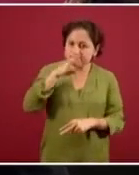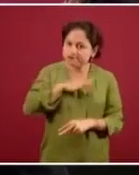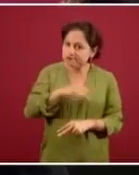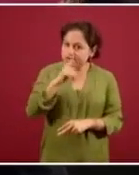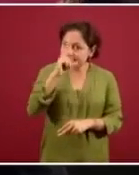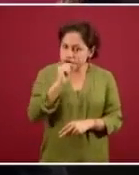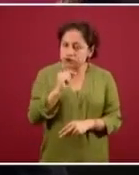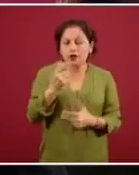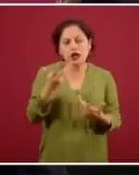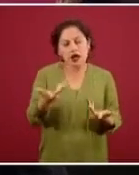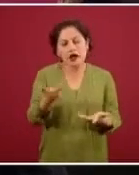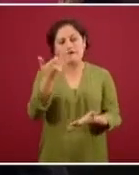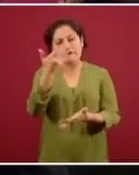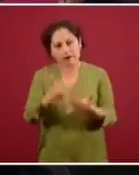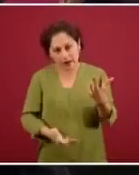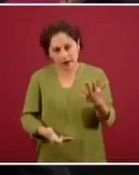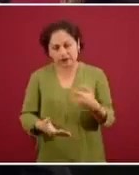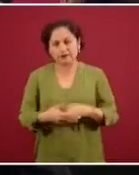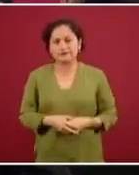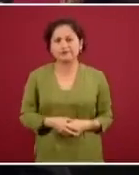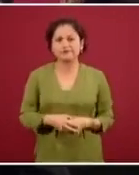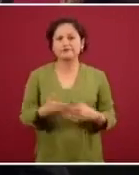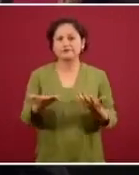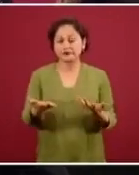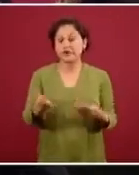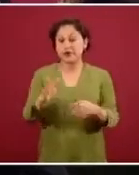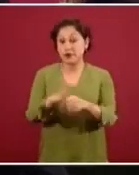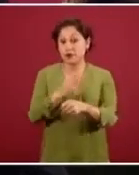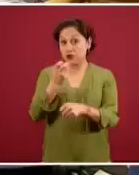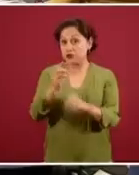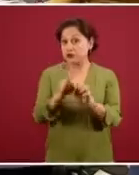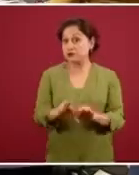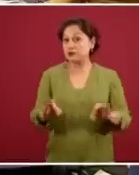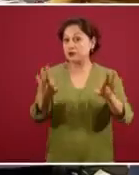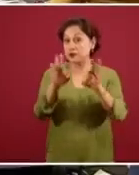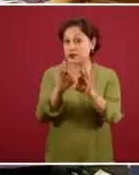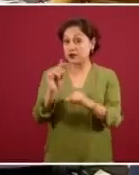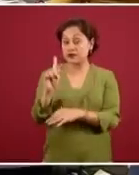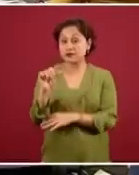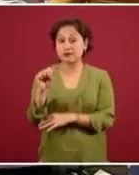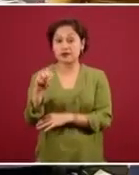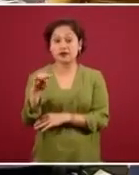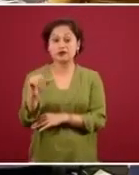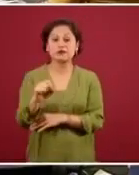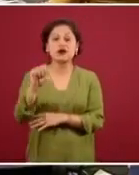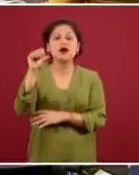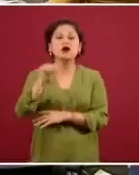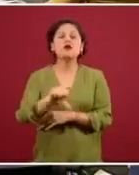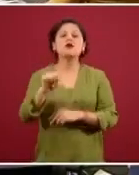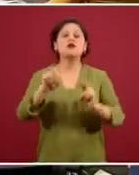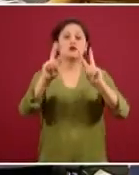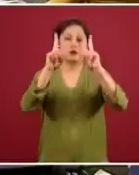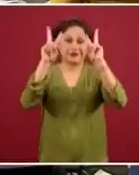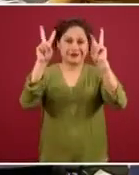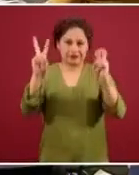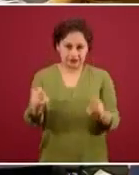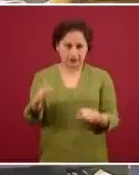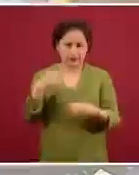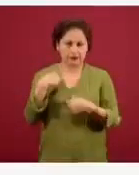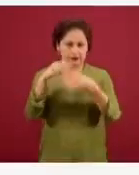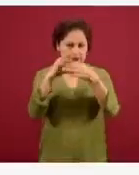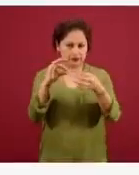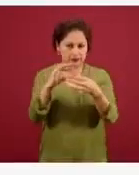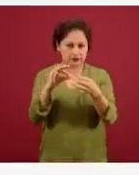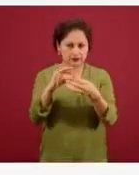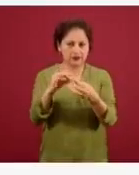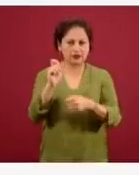Derivado de esto, entonces, vamos a atender el tema que este día es de importancia o de relevancia. ¿Qué es